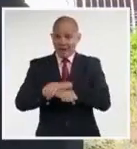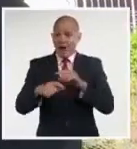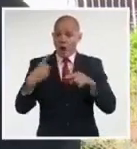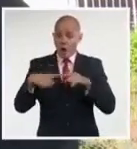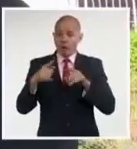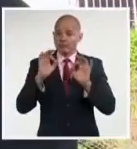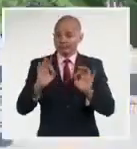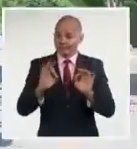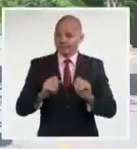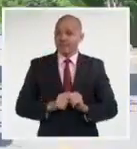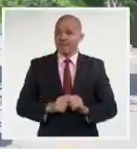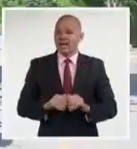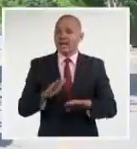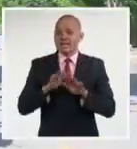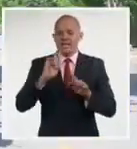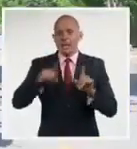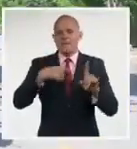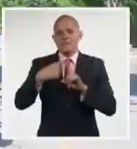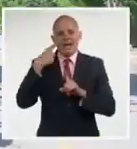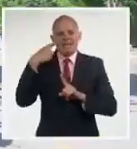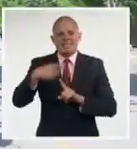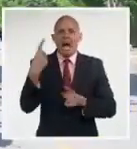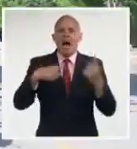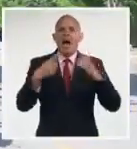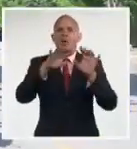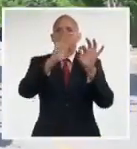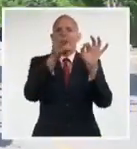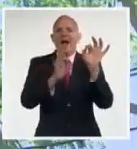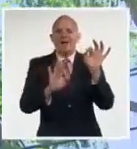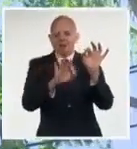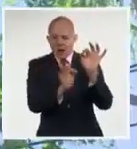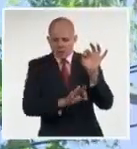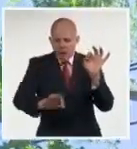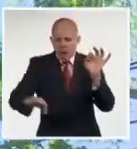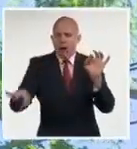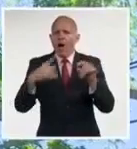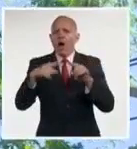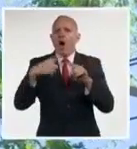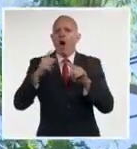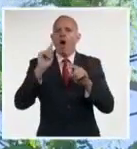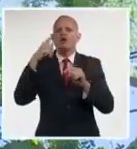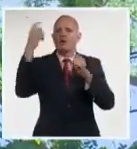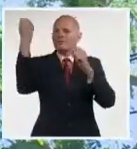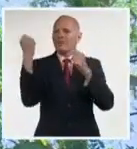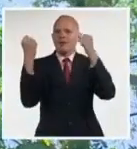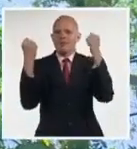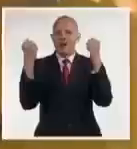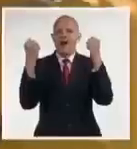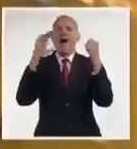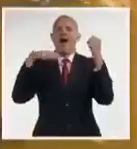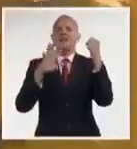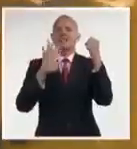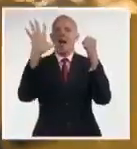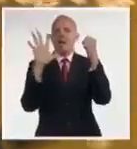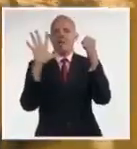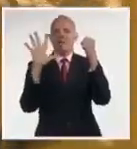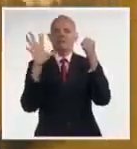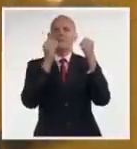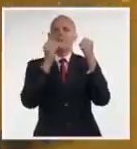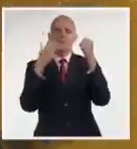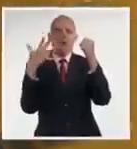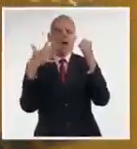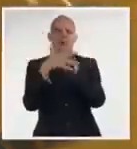adversas debido a la presencia de cables caídos y árboles que pudieran obstruir labores. A la experiencia de